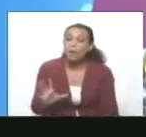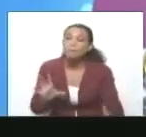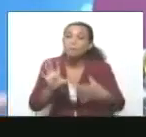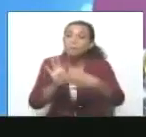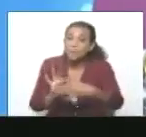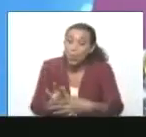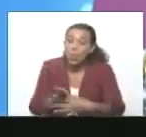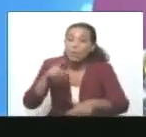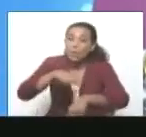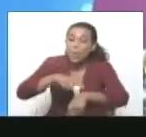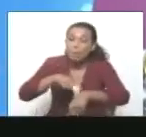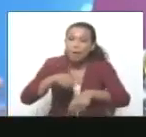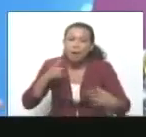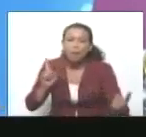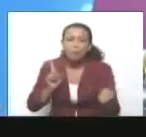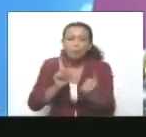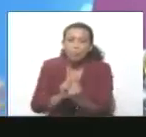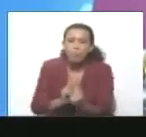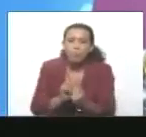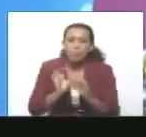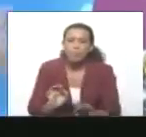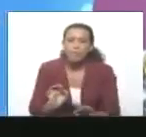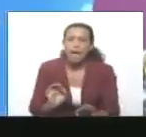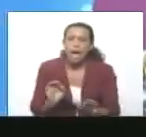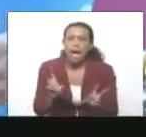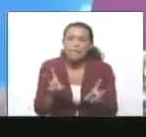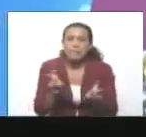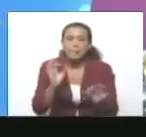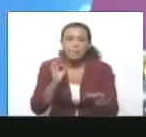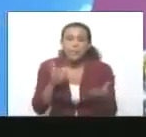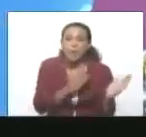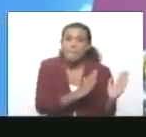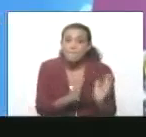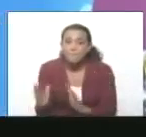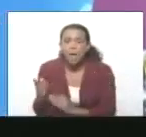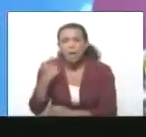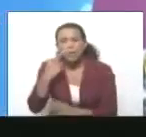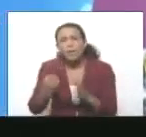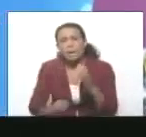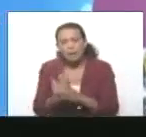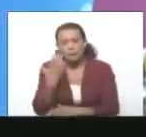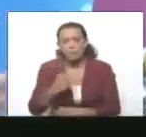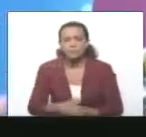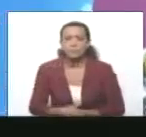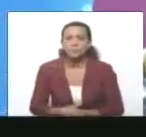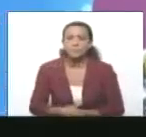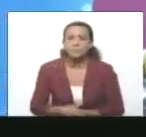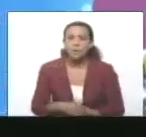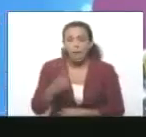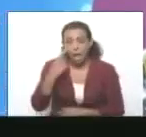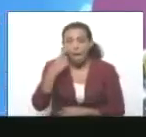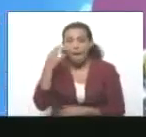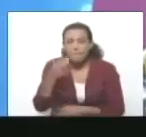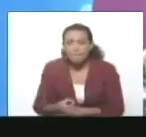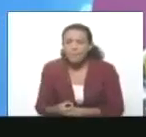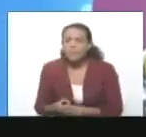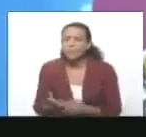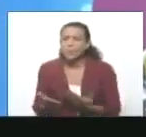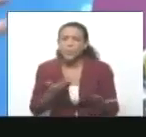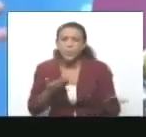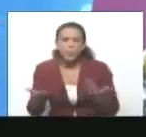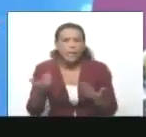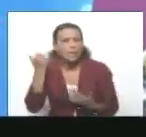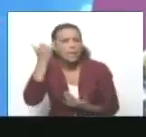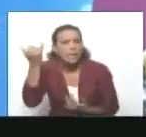un momento síntesis, que corresponde a ese extraordinario programa, como usted dijo, dirigido ahora por Eduardo Méndez,